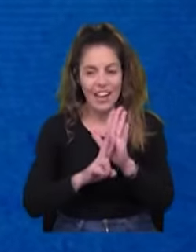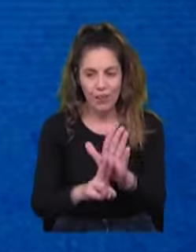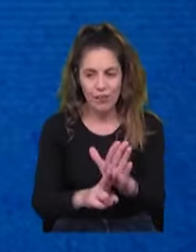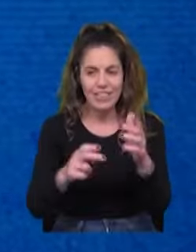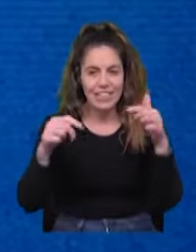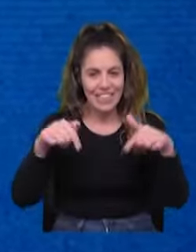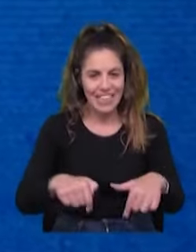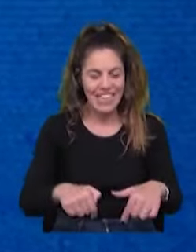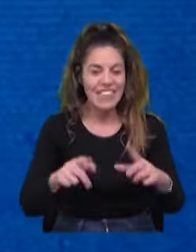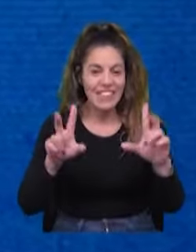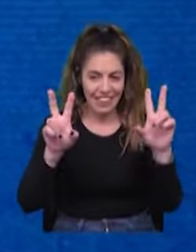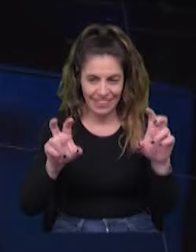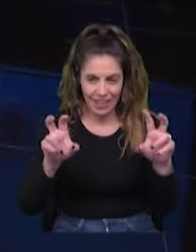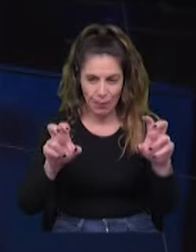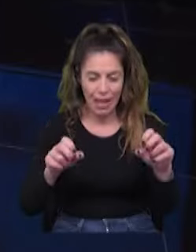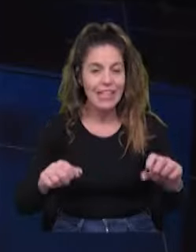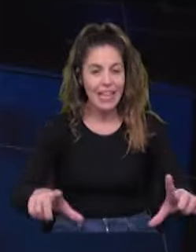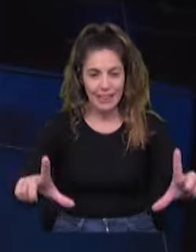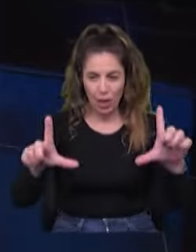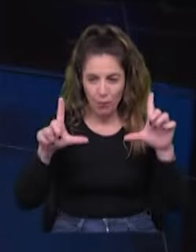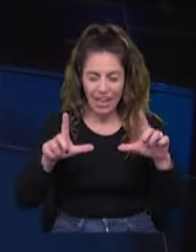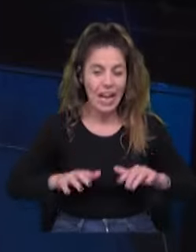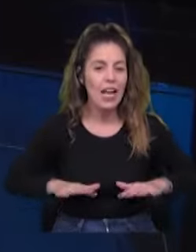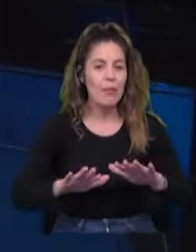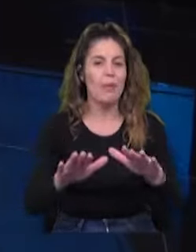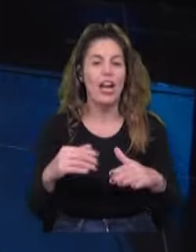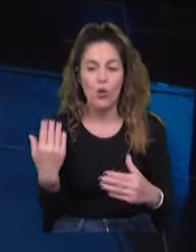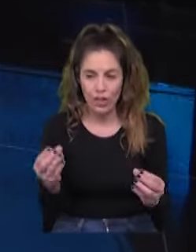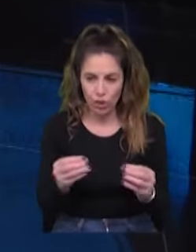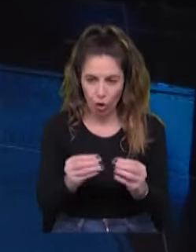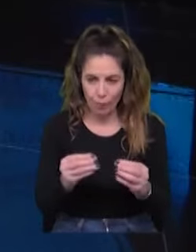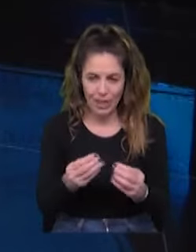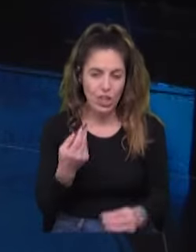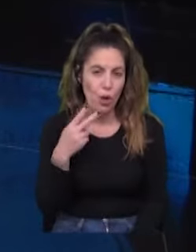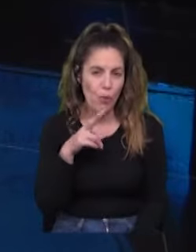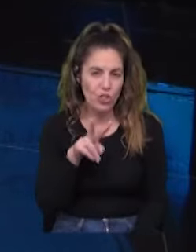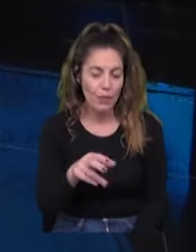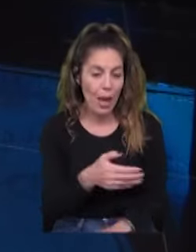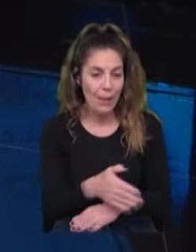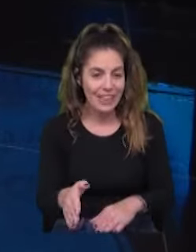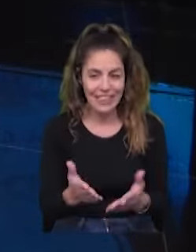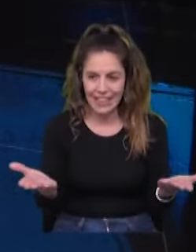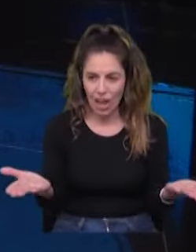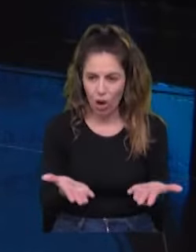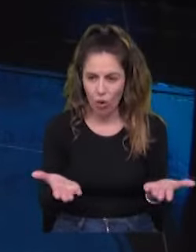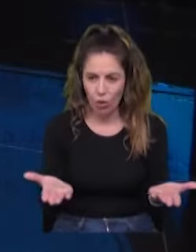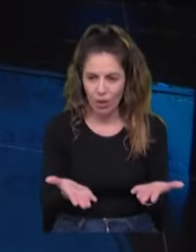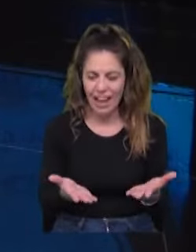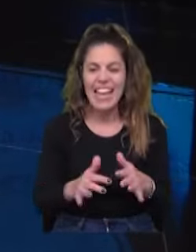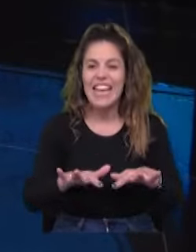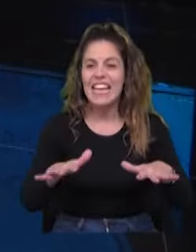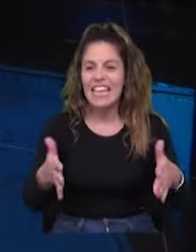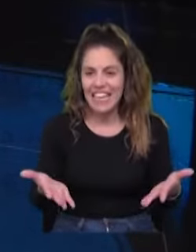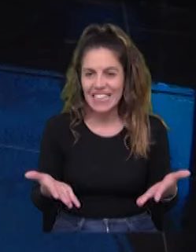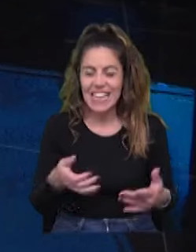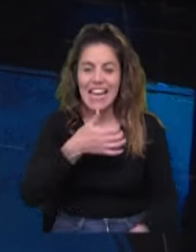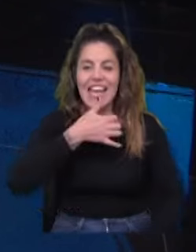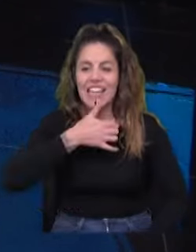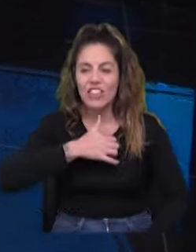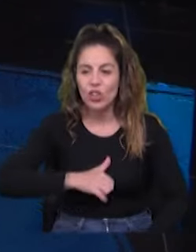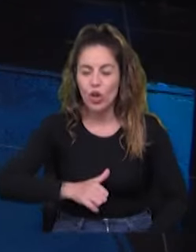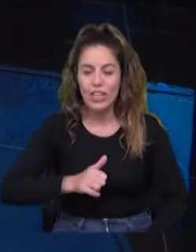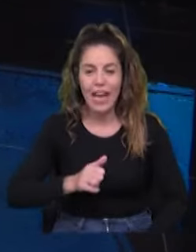esta materia en estas placas que arma nuestro compañero Maris Aguirre vamos a ver entonces por ejemplo a partir de ahora lo que es la la historia